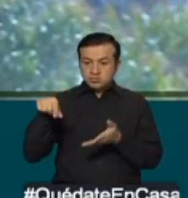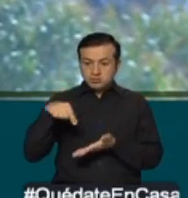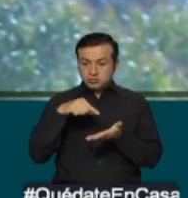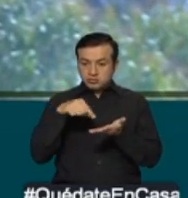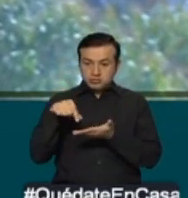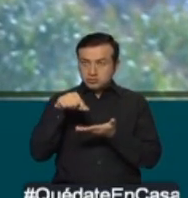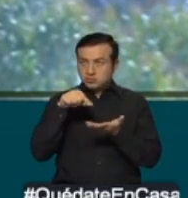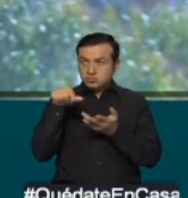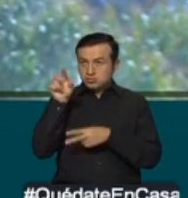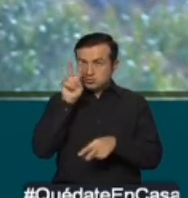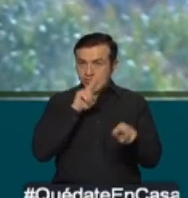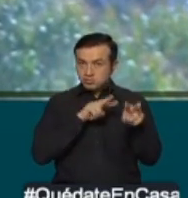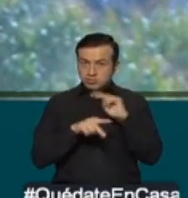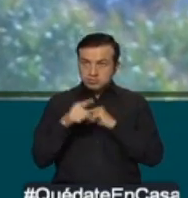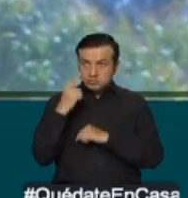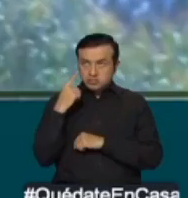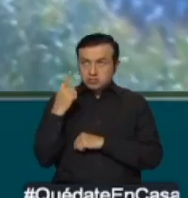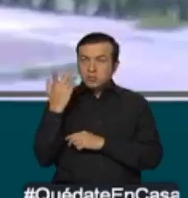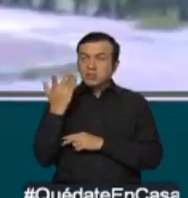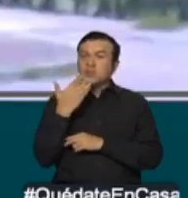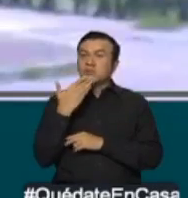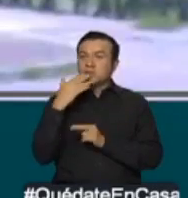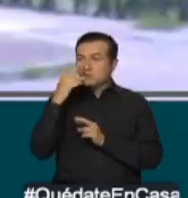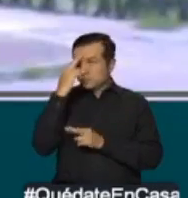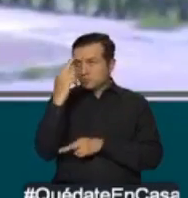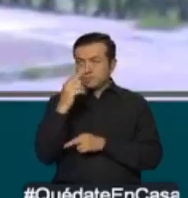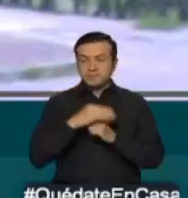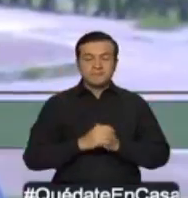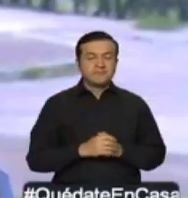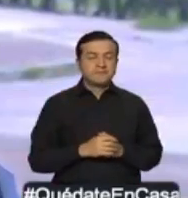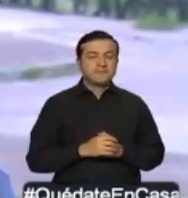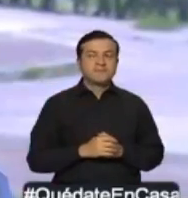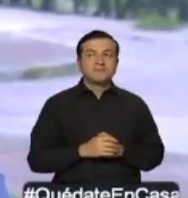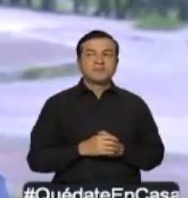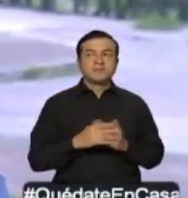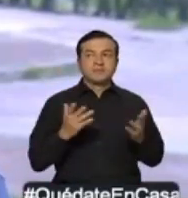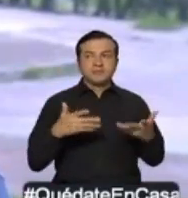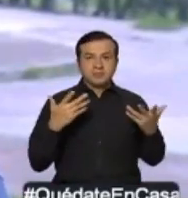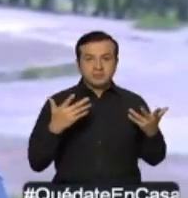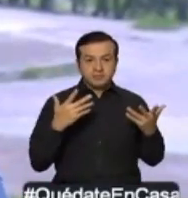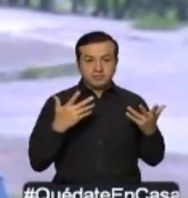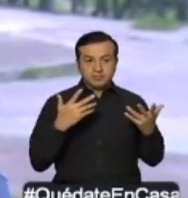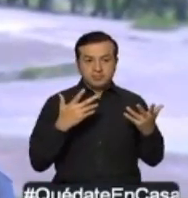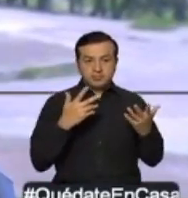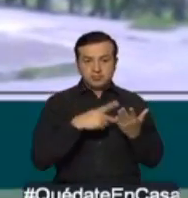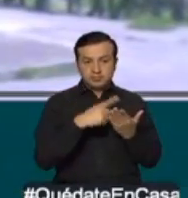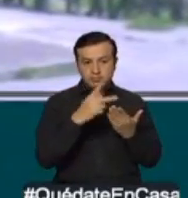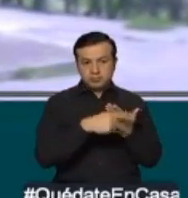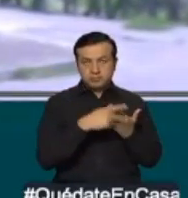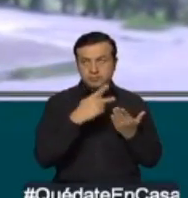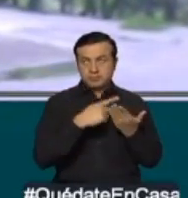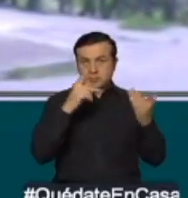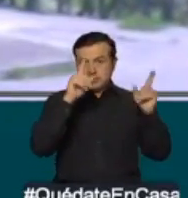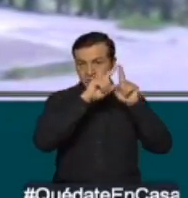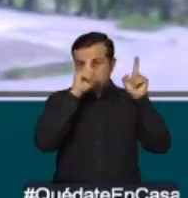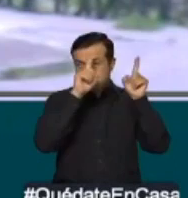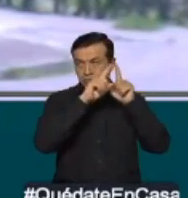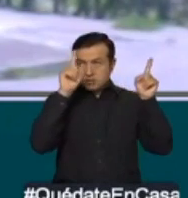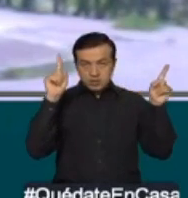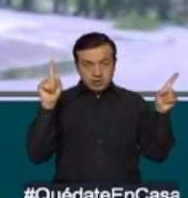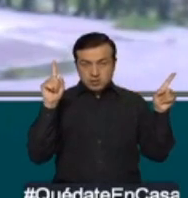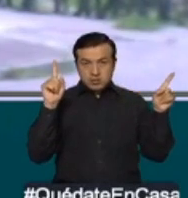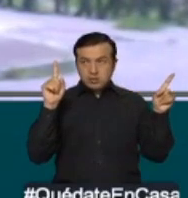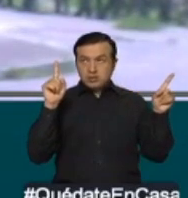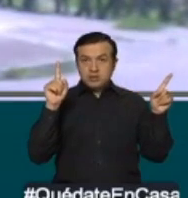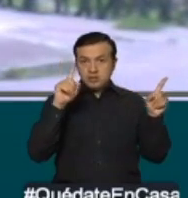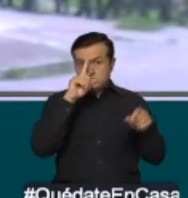de geolocalización bueno esto básicamente funciona a través de un algoritmo ninguna empresa telefónica ni ninguna